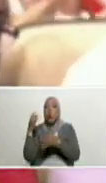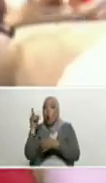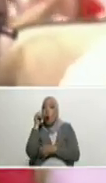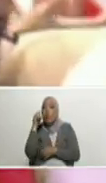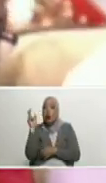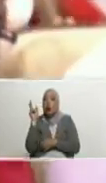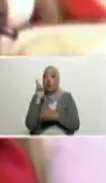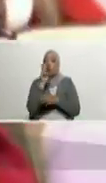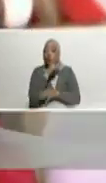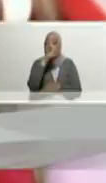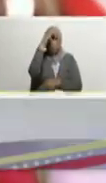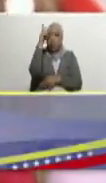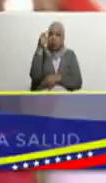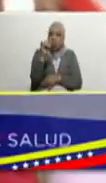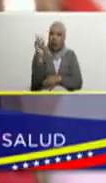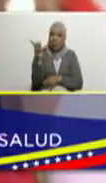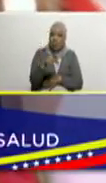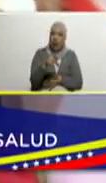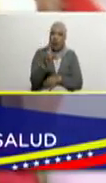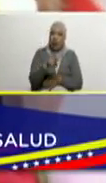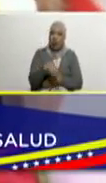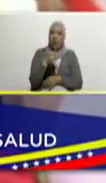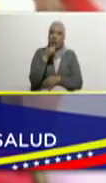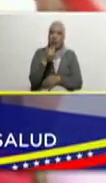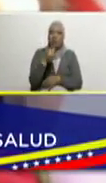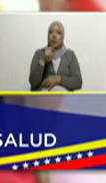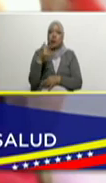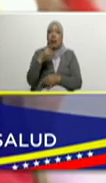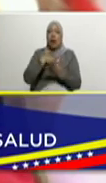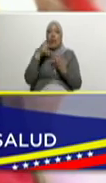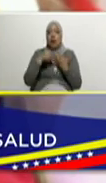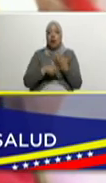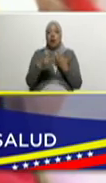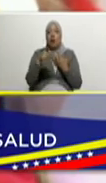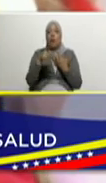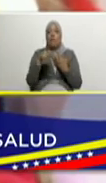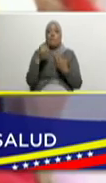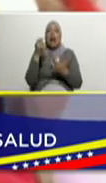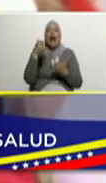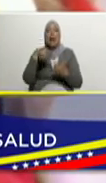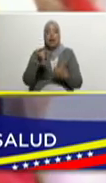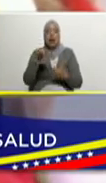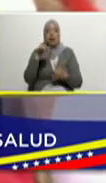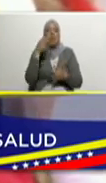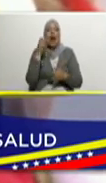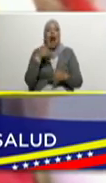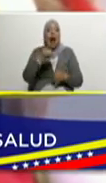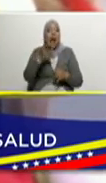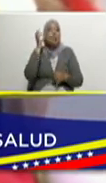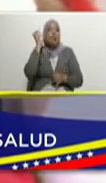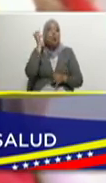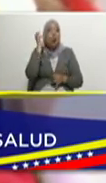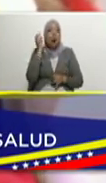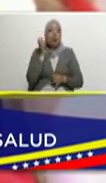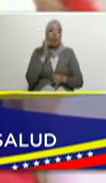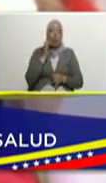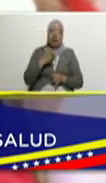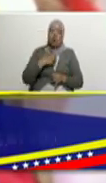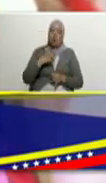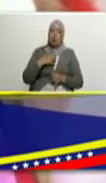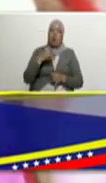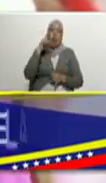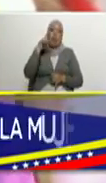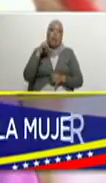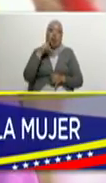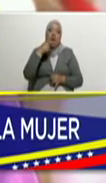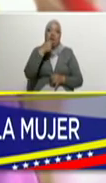hoy. Este plan de fertilidad viene atado a lo que es la planificación familiar y